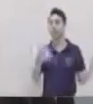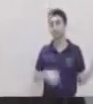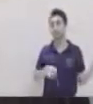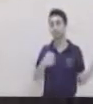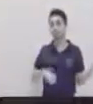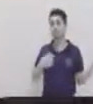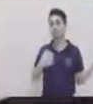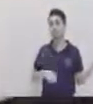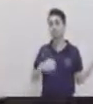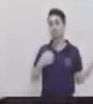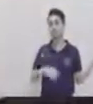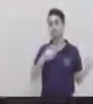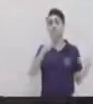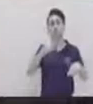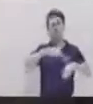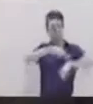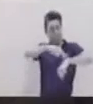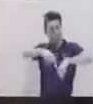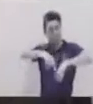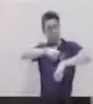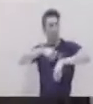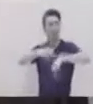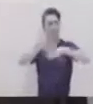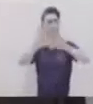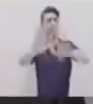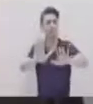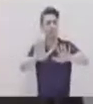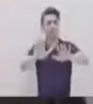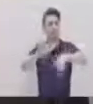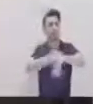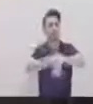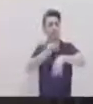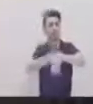Reloj está en tu camino,